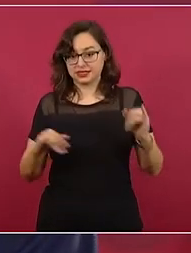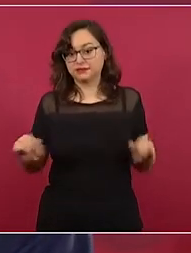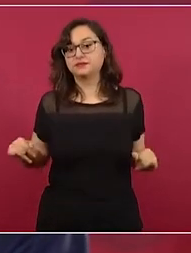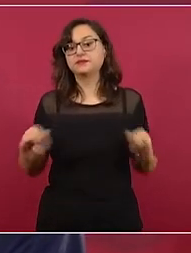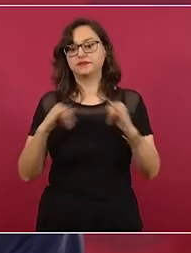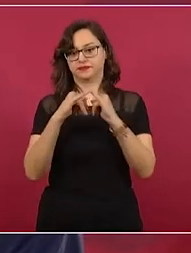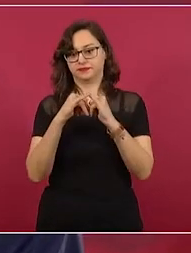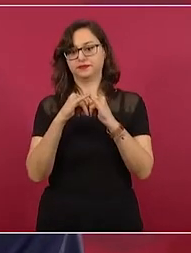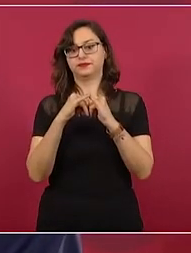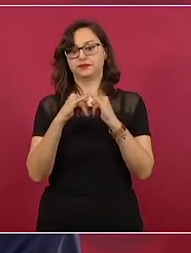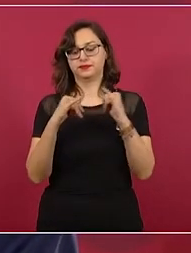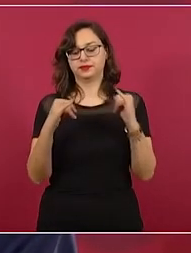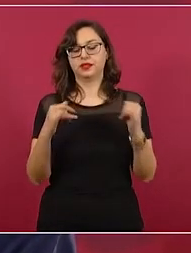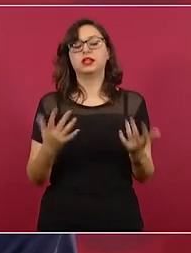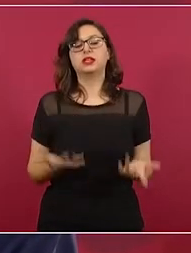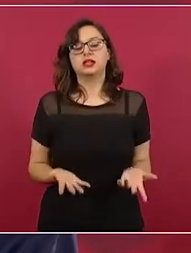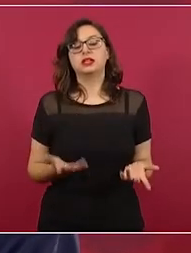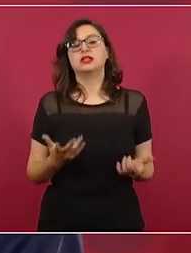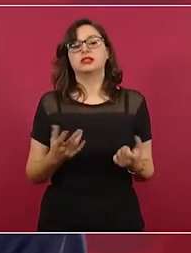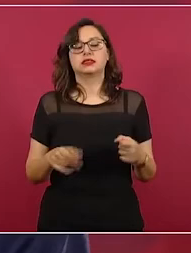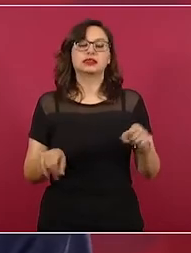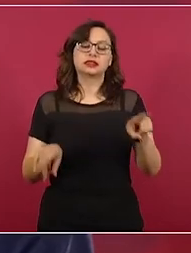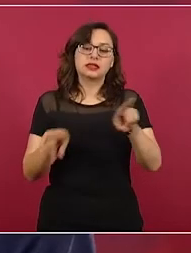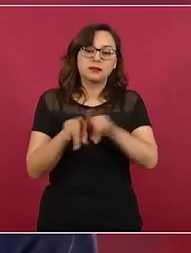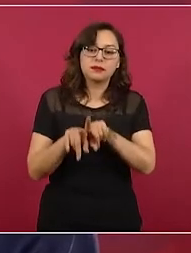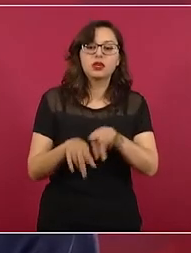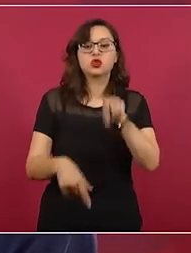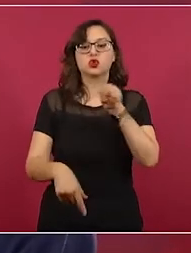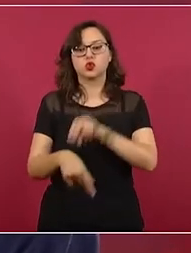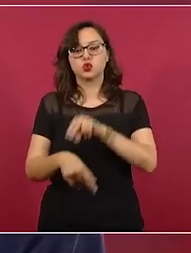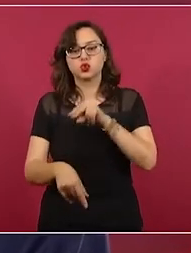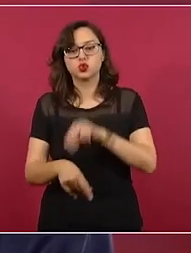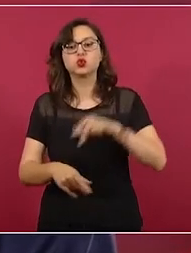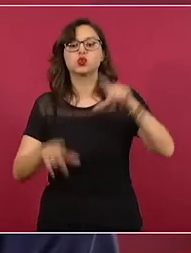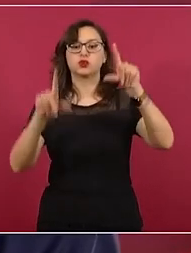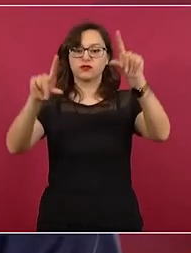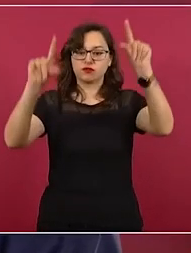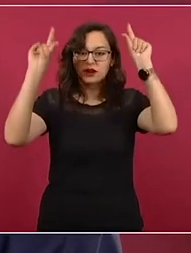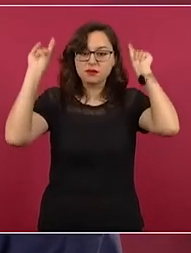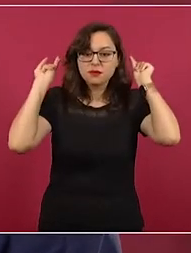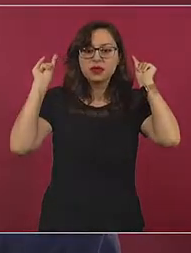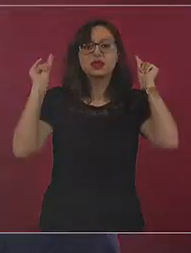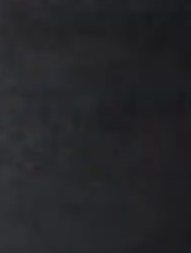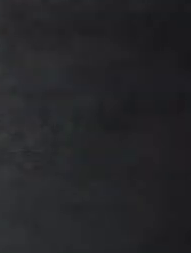mucho los médicos, las enfermeras,